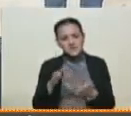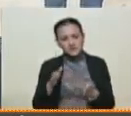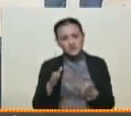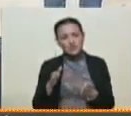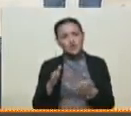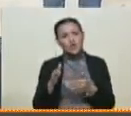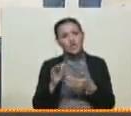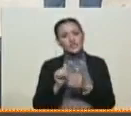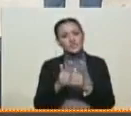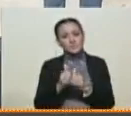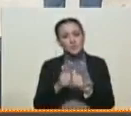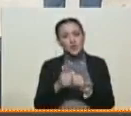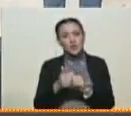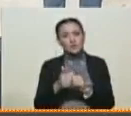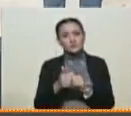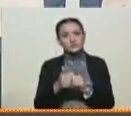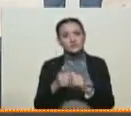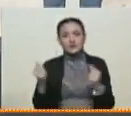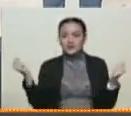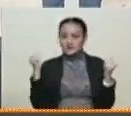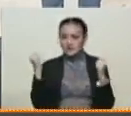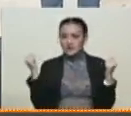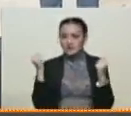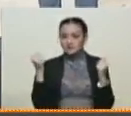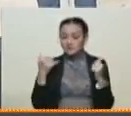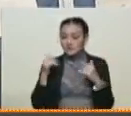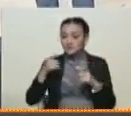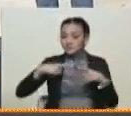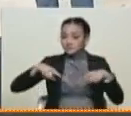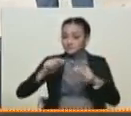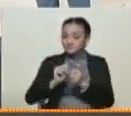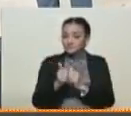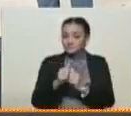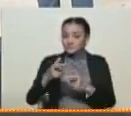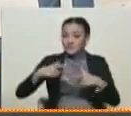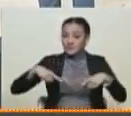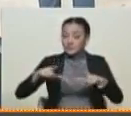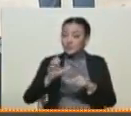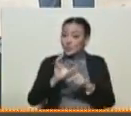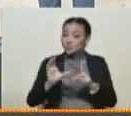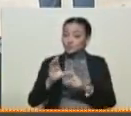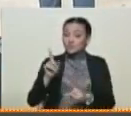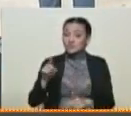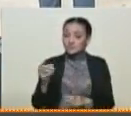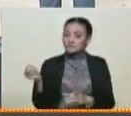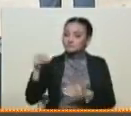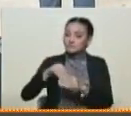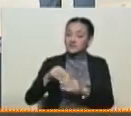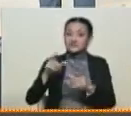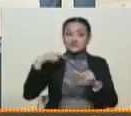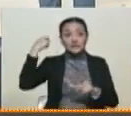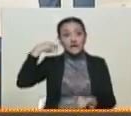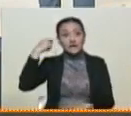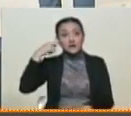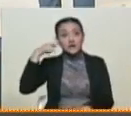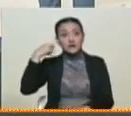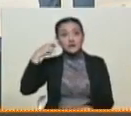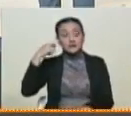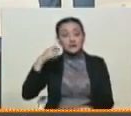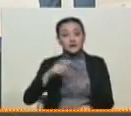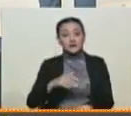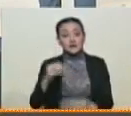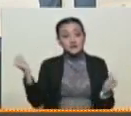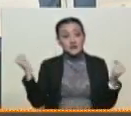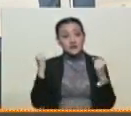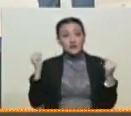los gimnasios verticales, que tienen espacios para el deporte, pero también tienen espacios para la cultura, se le incluye una sala de cine e instalemos un